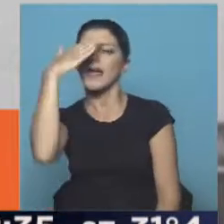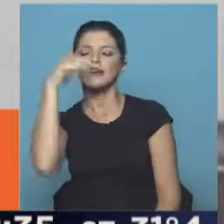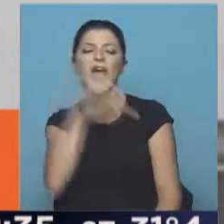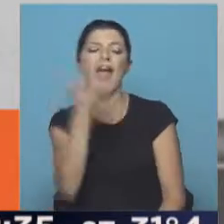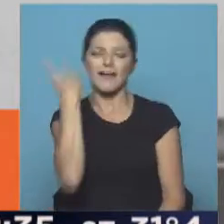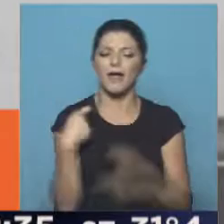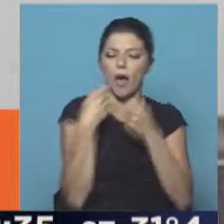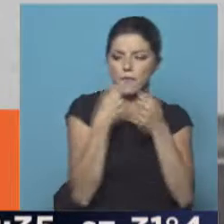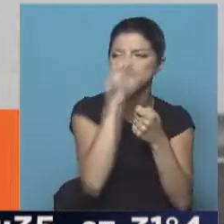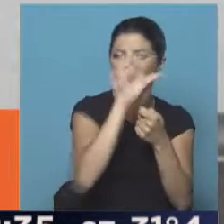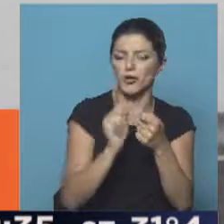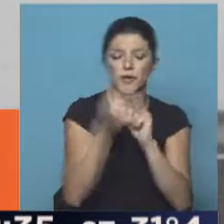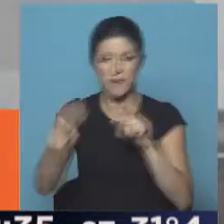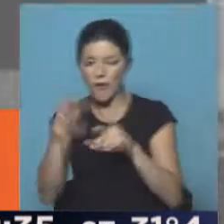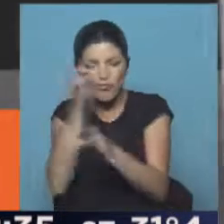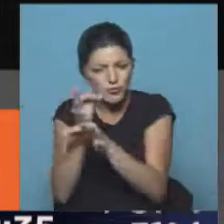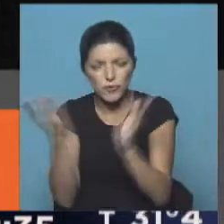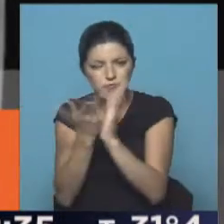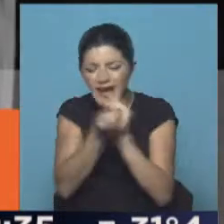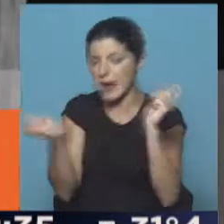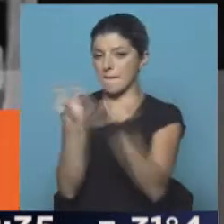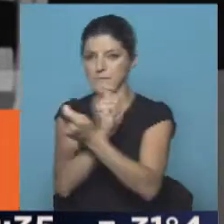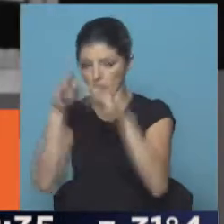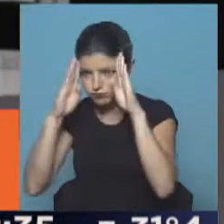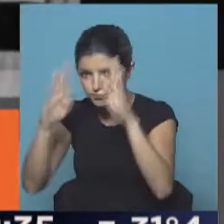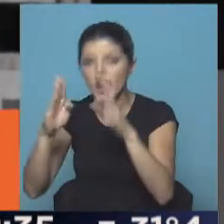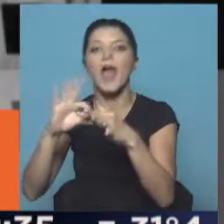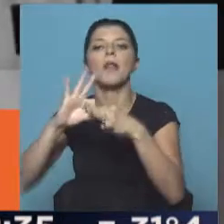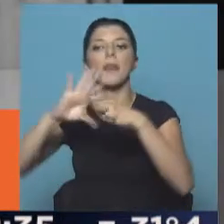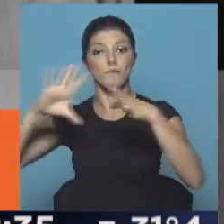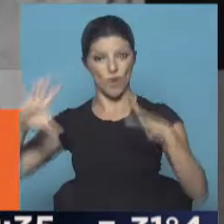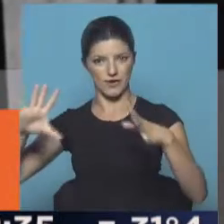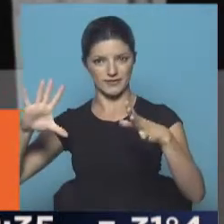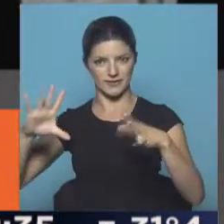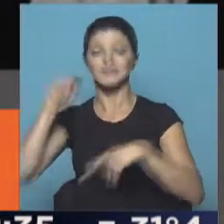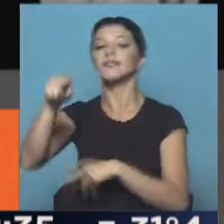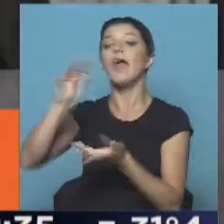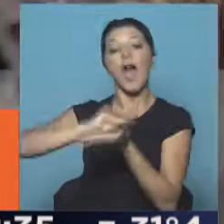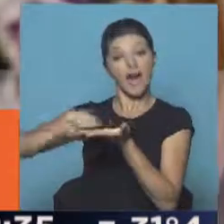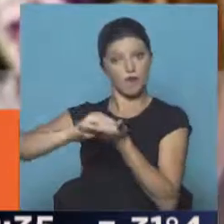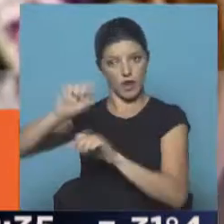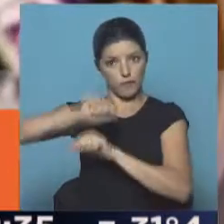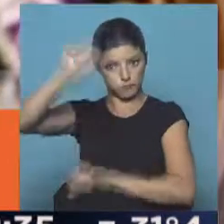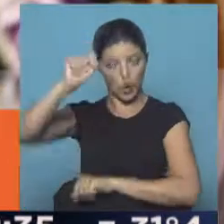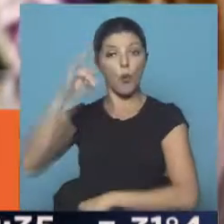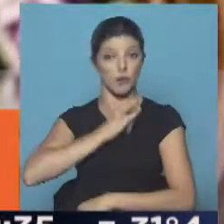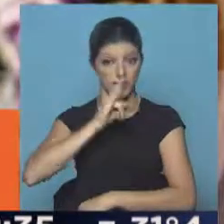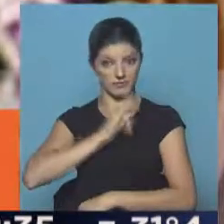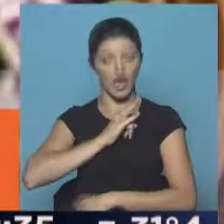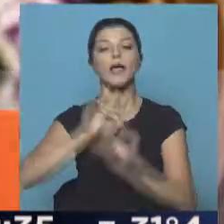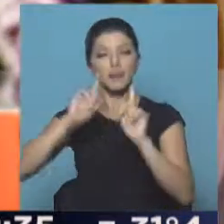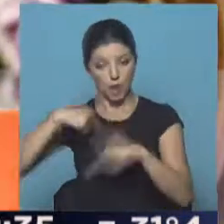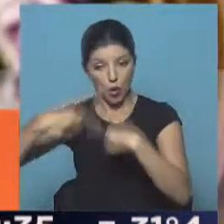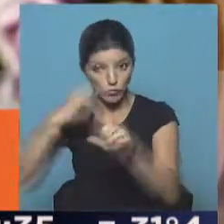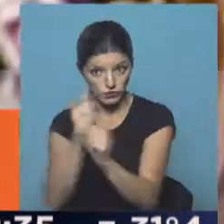preferencias por el Partido Republicano y se volcó al demócrata. Se recibió de abogada en la Universidad de Yale y continuó trabajando incluso cuando su